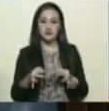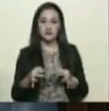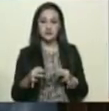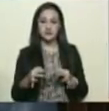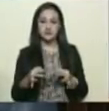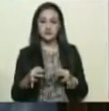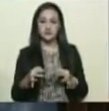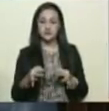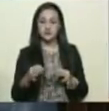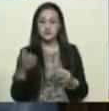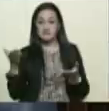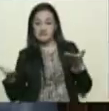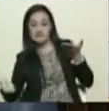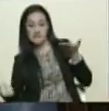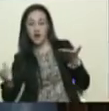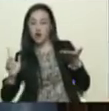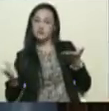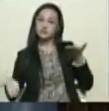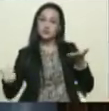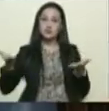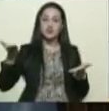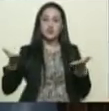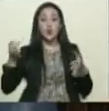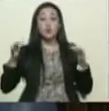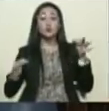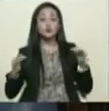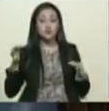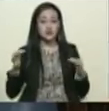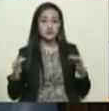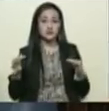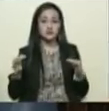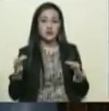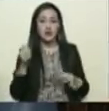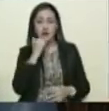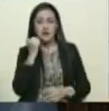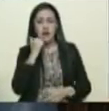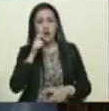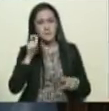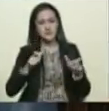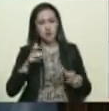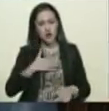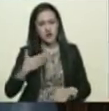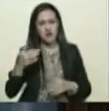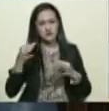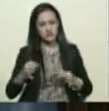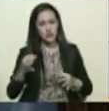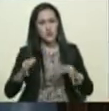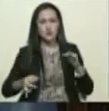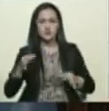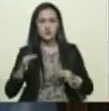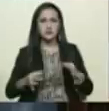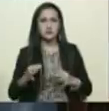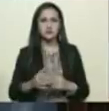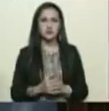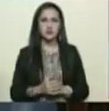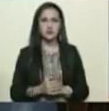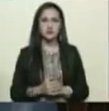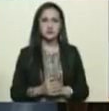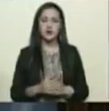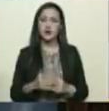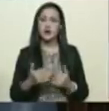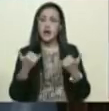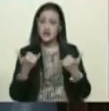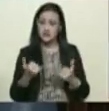objetiva noble en favor de la gente que tanto lo reclama es una cruzada repito y así culminó